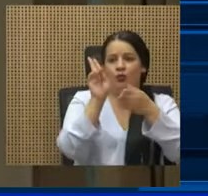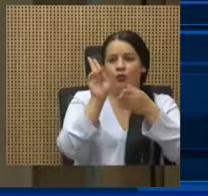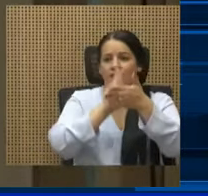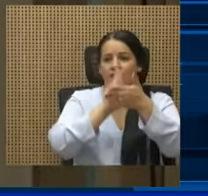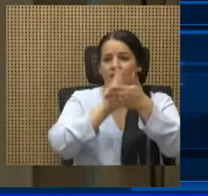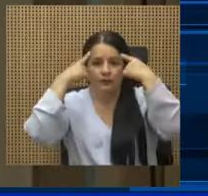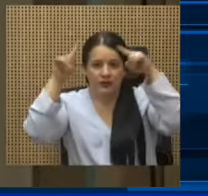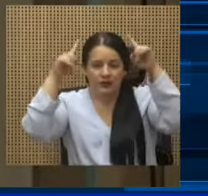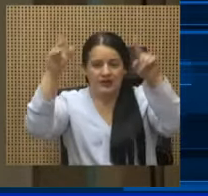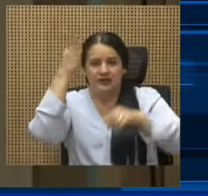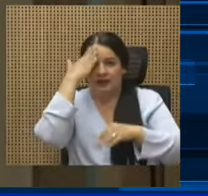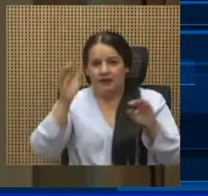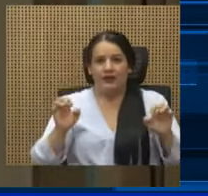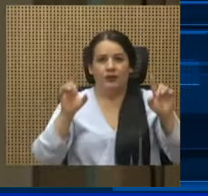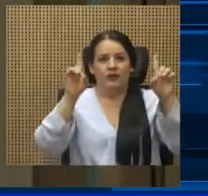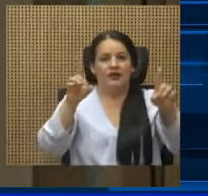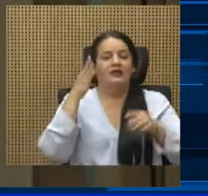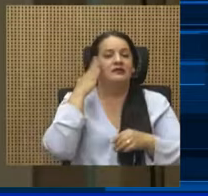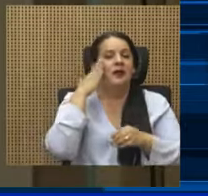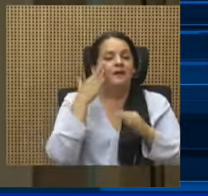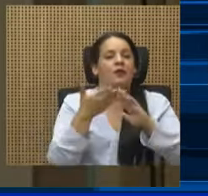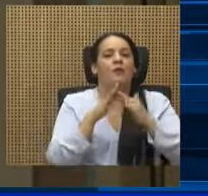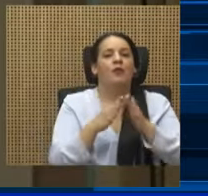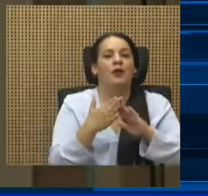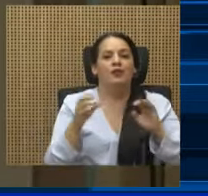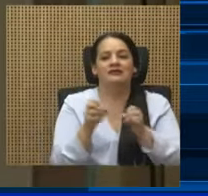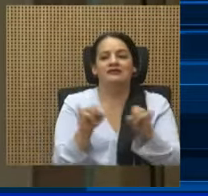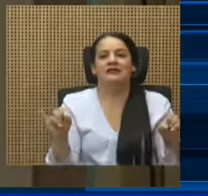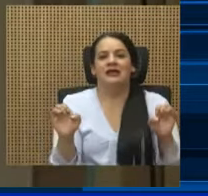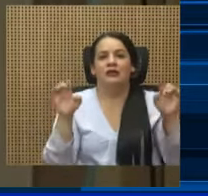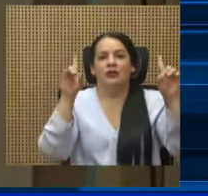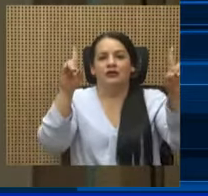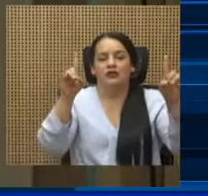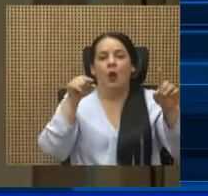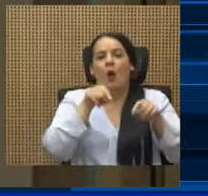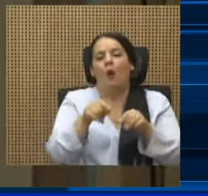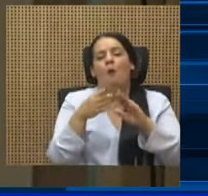la educación, que un pueblo sin educación, es un pueblo domesticado.